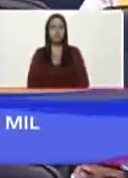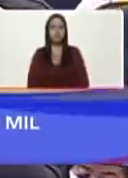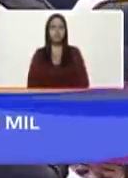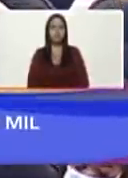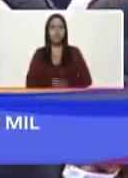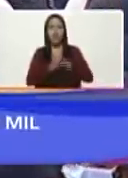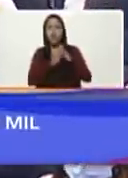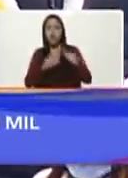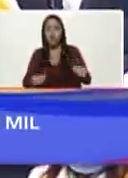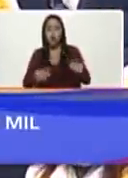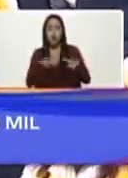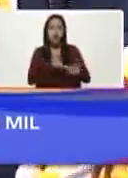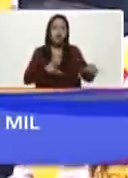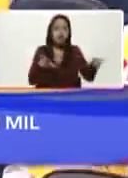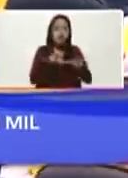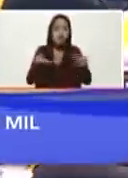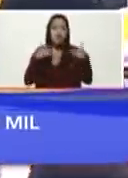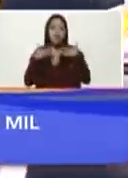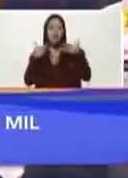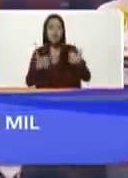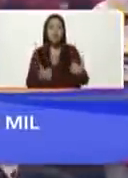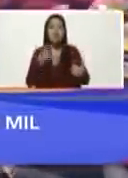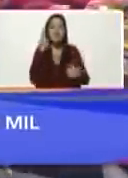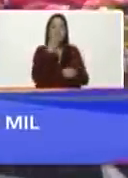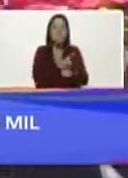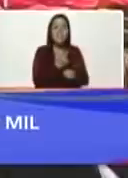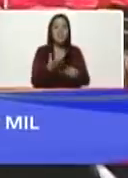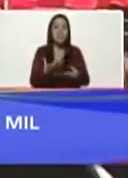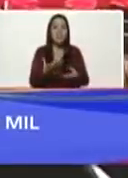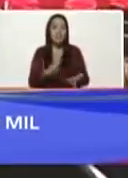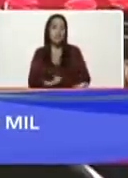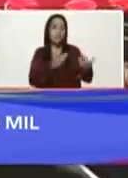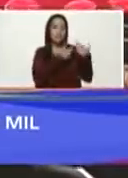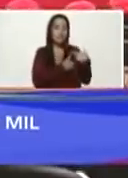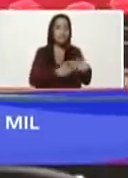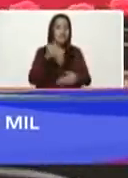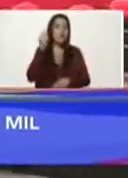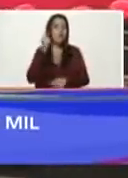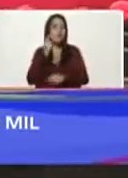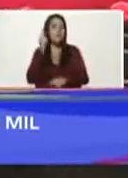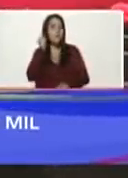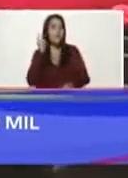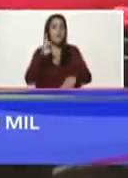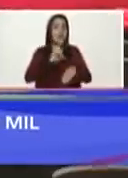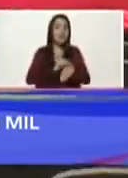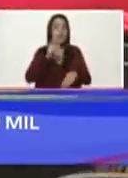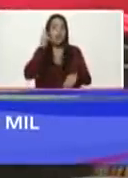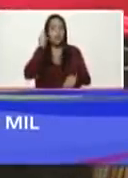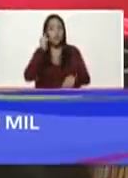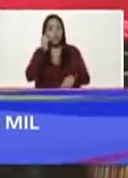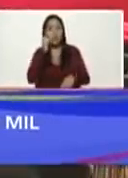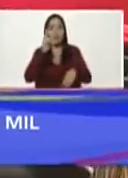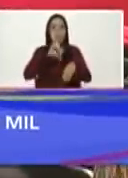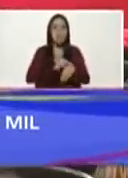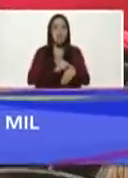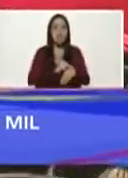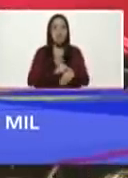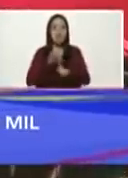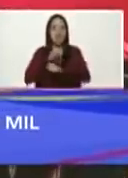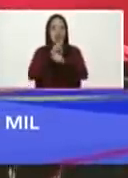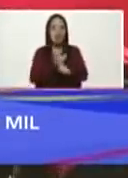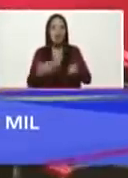Todos los ambulatorios estén en manos de médicas y médicos graduados en el concepto de la medicina integral